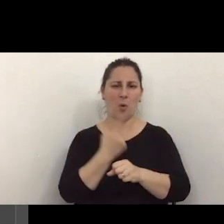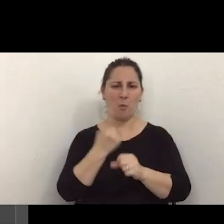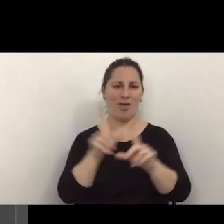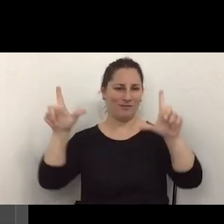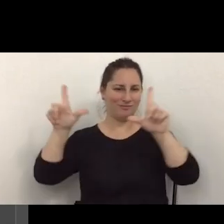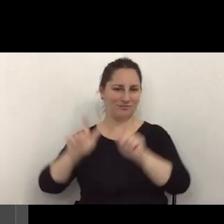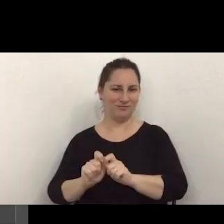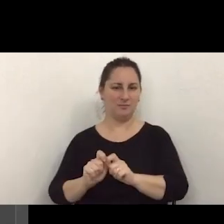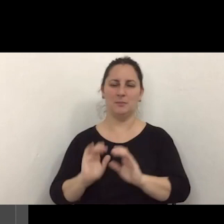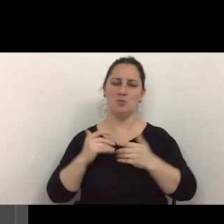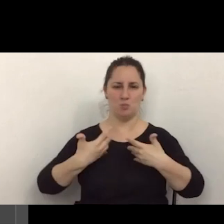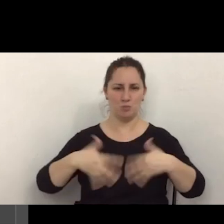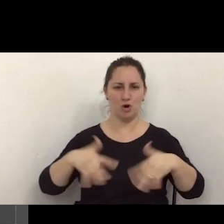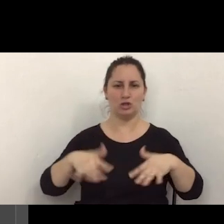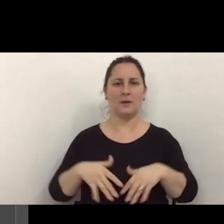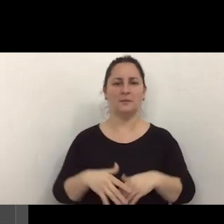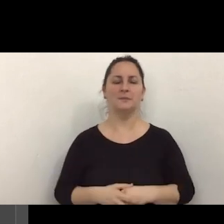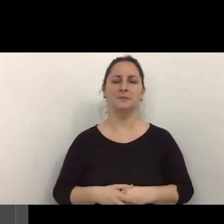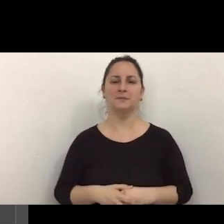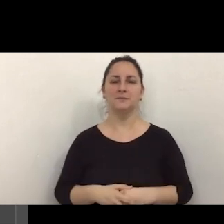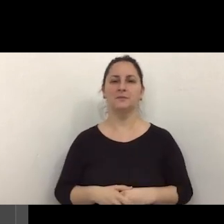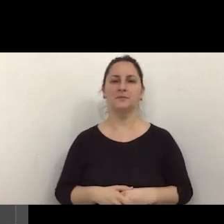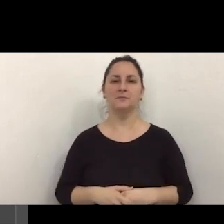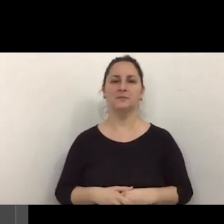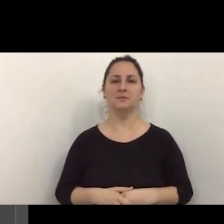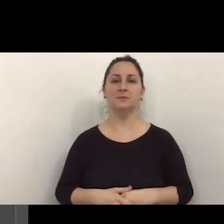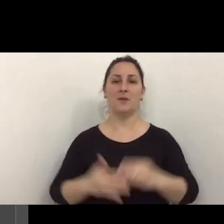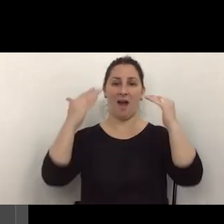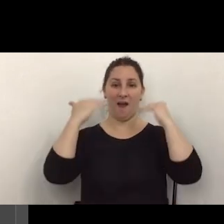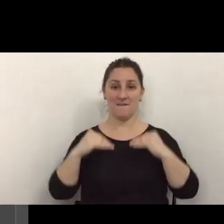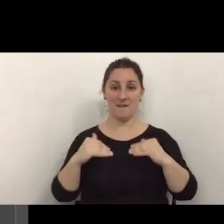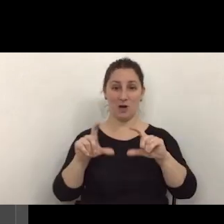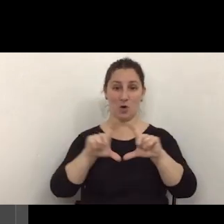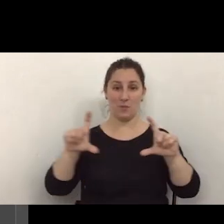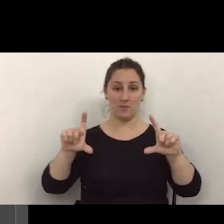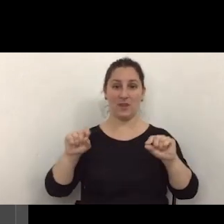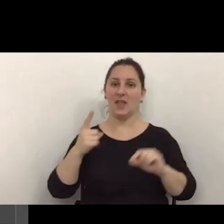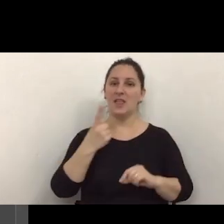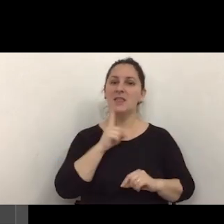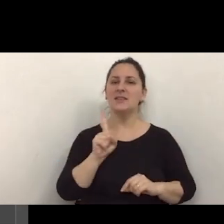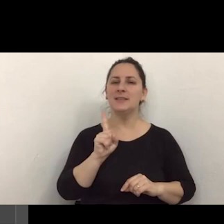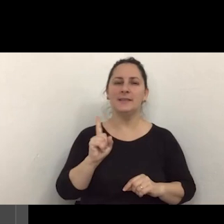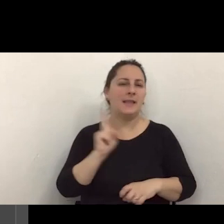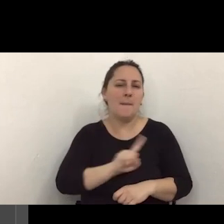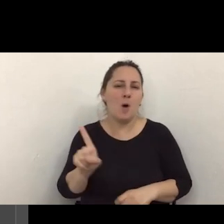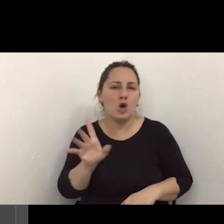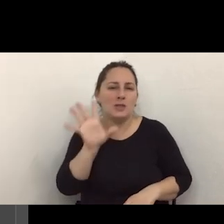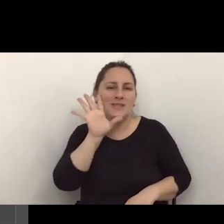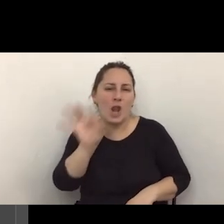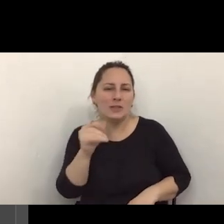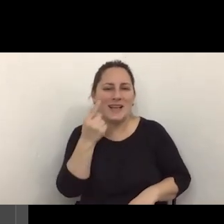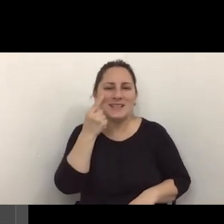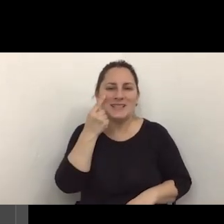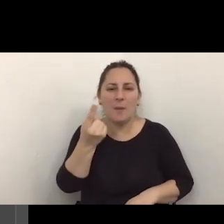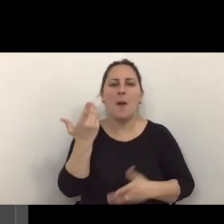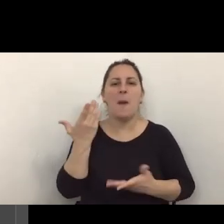no importa. Lo que tienen ustedes abajo es que dice, tampoco se vislumbra lo